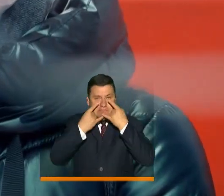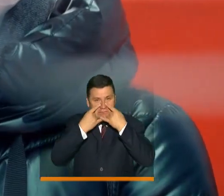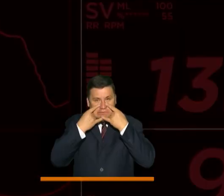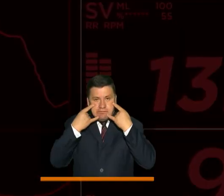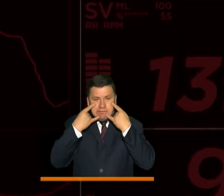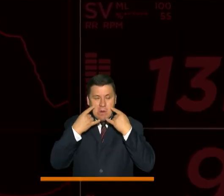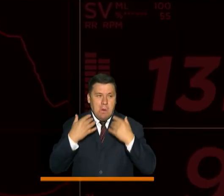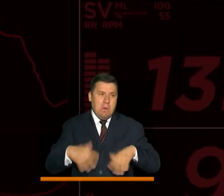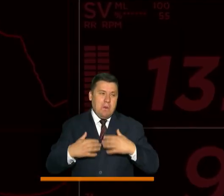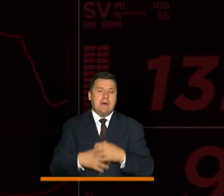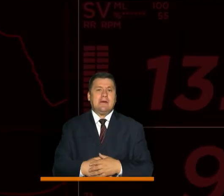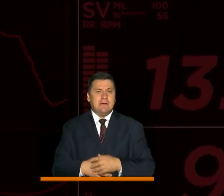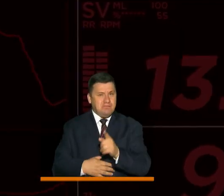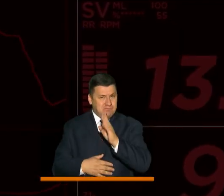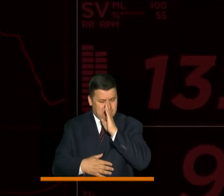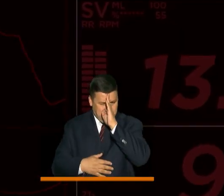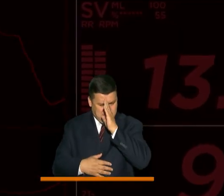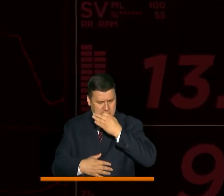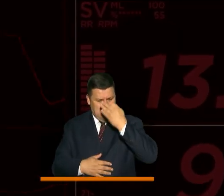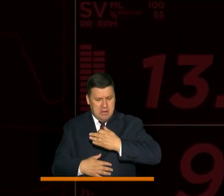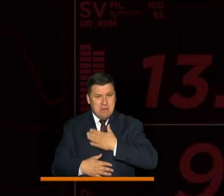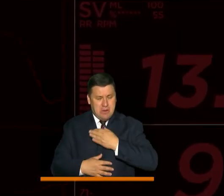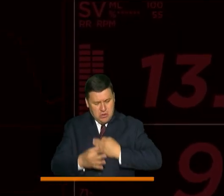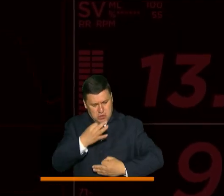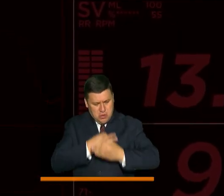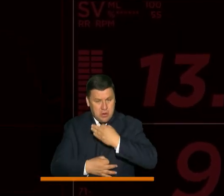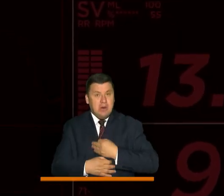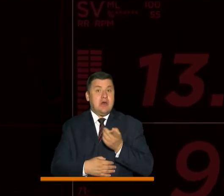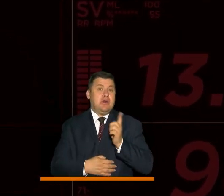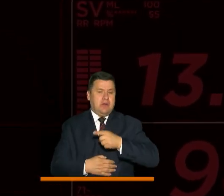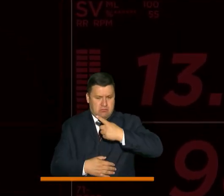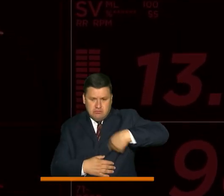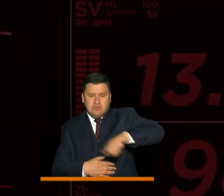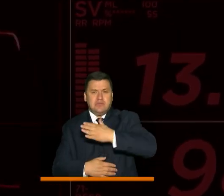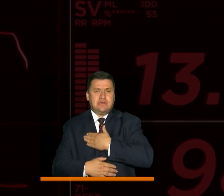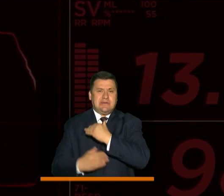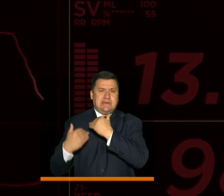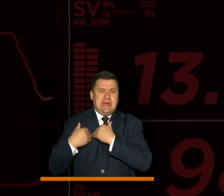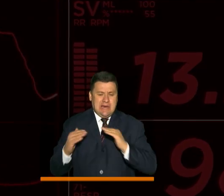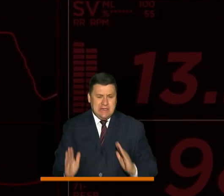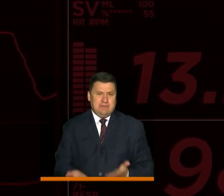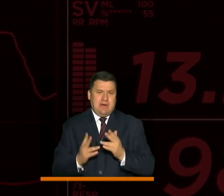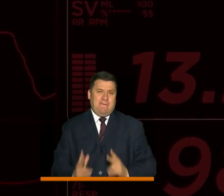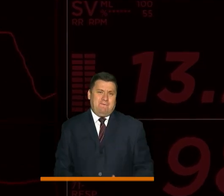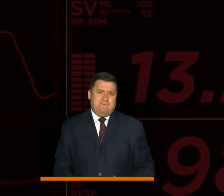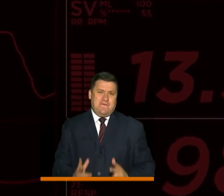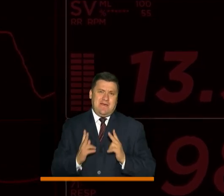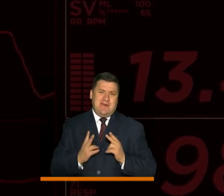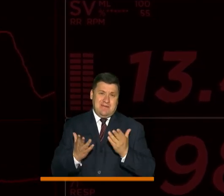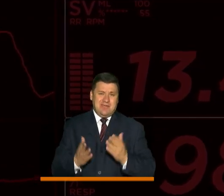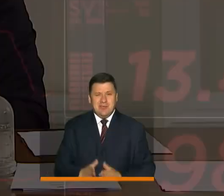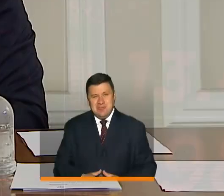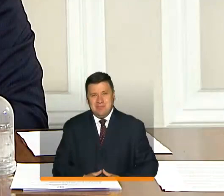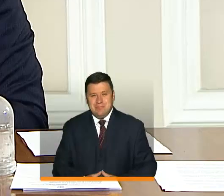necesario. Con disciplina y autocuidado, también somos responsables con la vida.